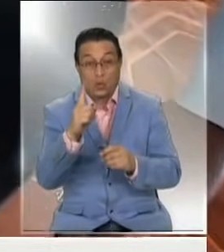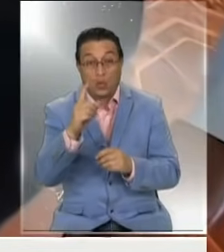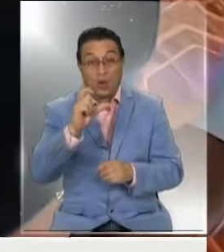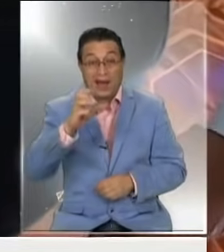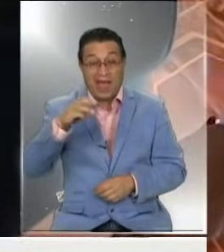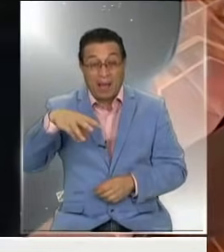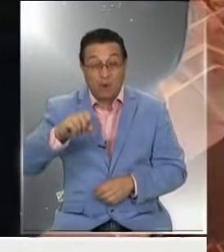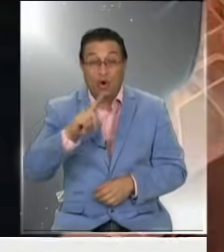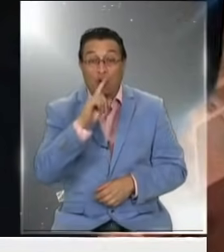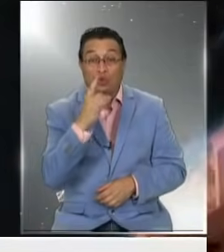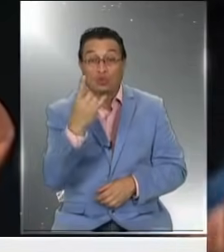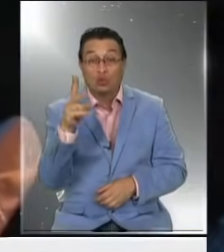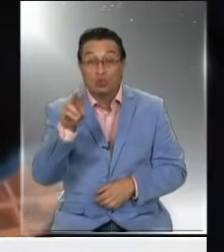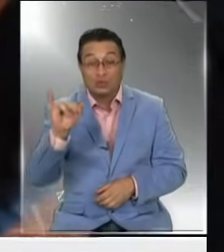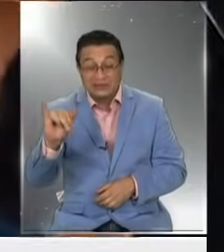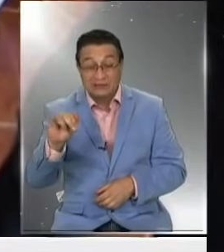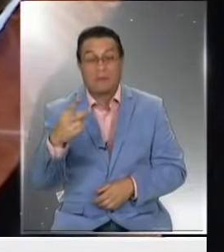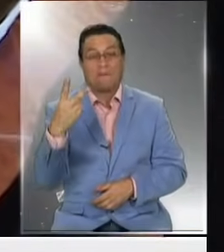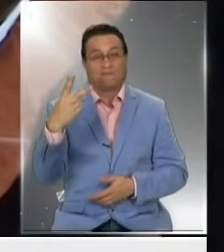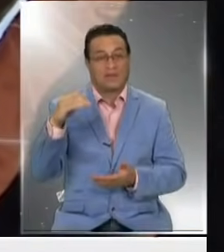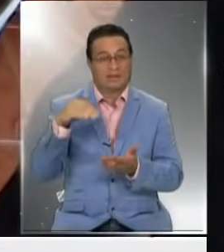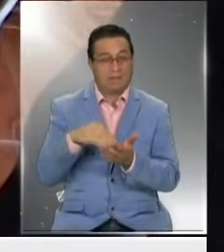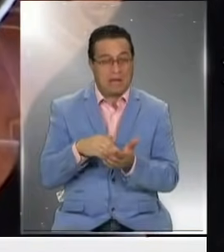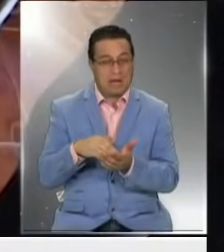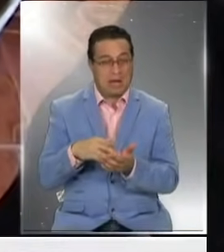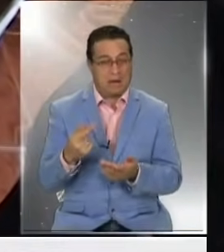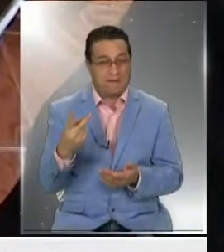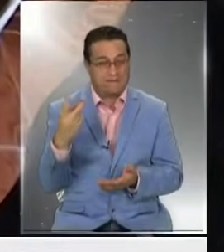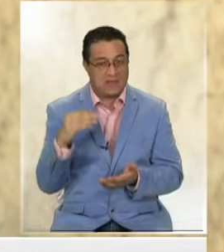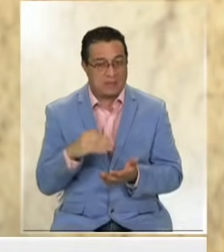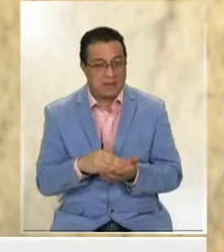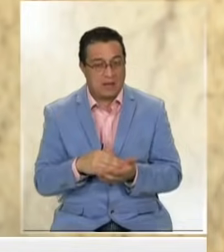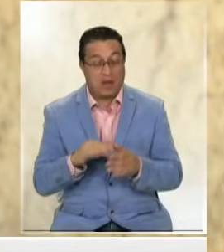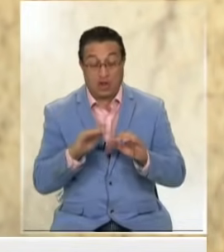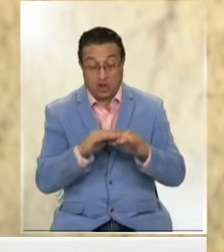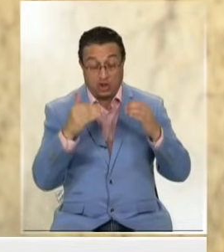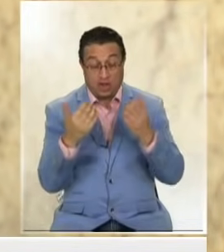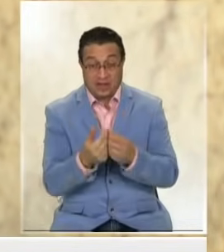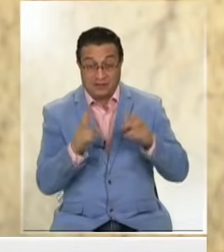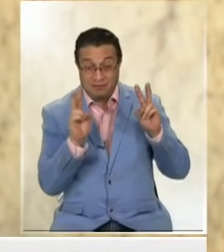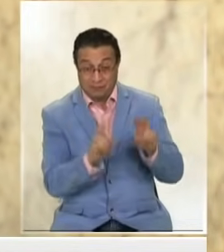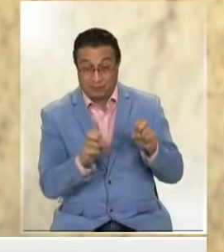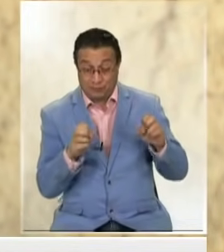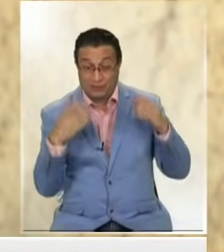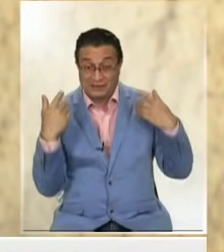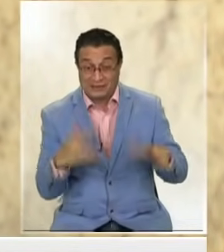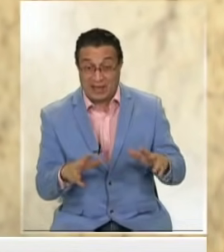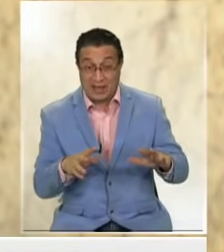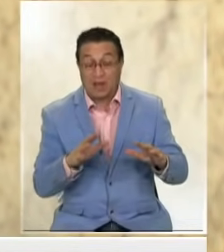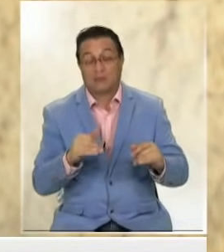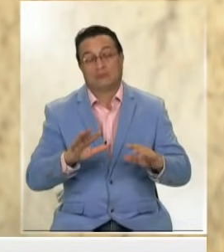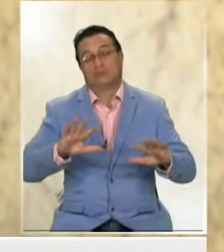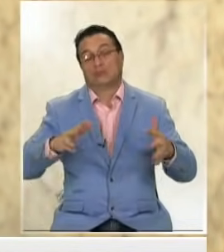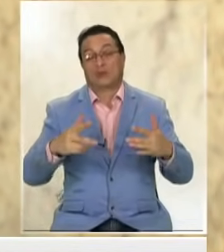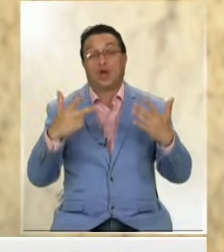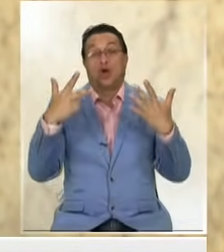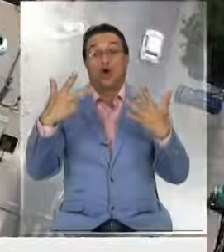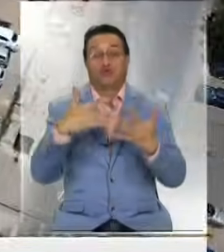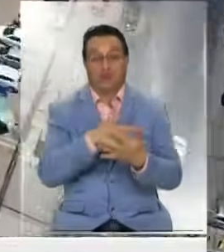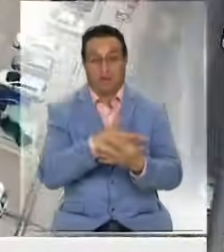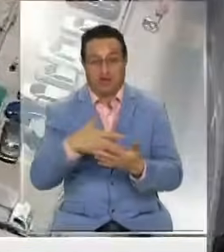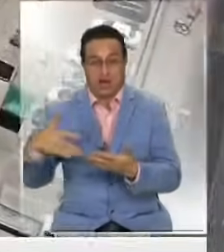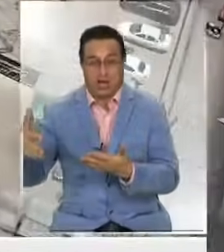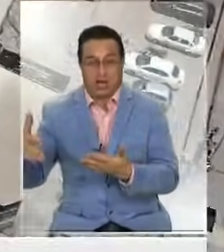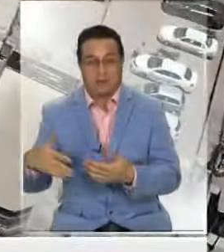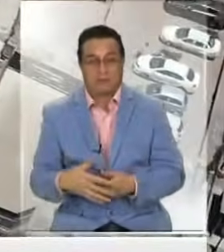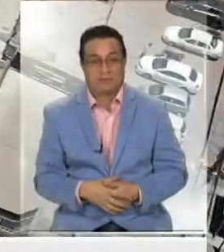está aproximadamente en un valor de 20.000 pesos. De hecho, el valor total de la incautación realizada aborda los 8 millones de pesos.